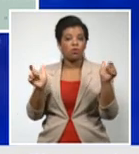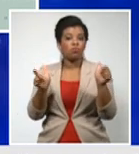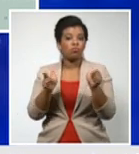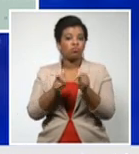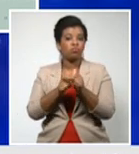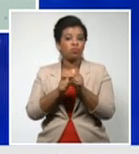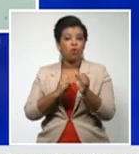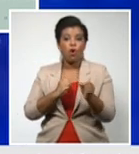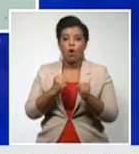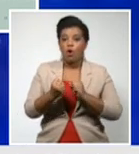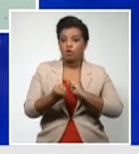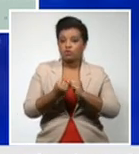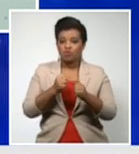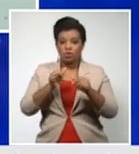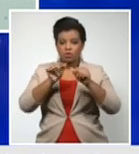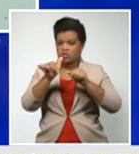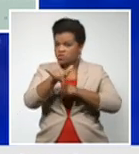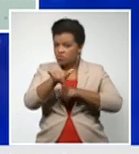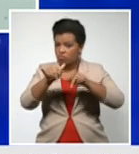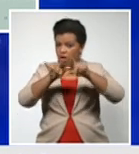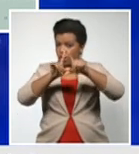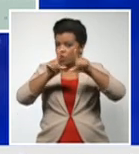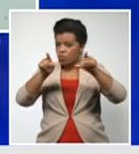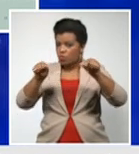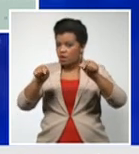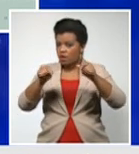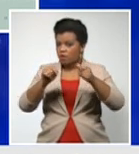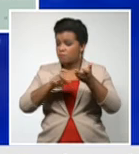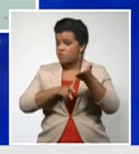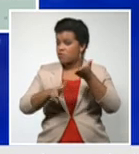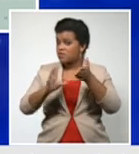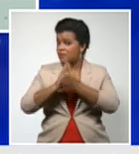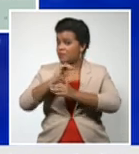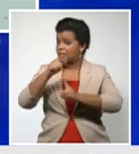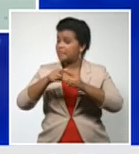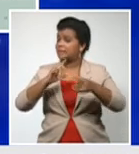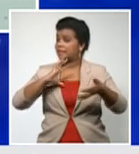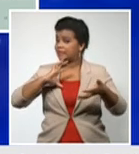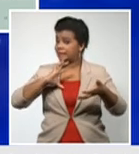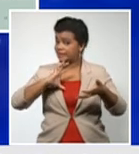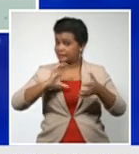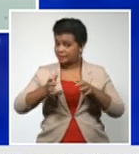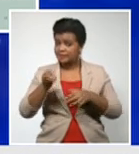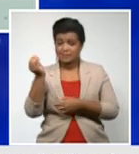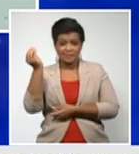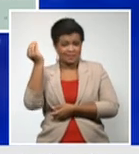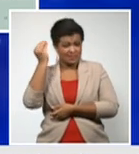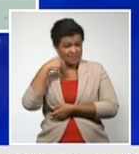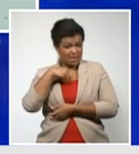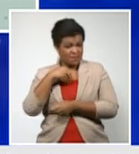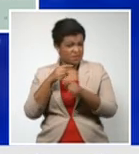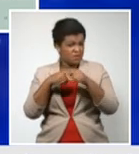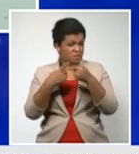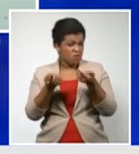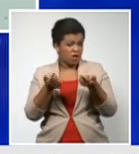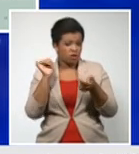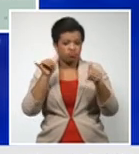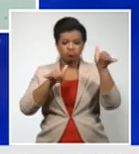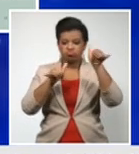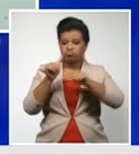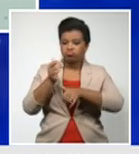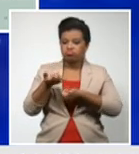Cuba, pero una provincia que tiene la complejidad que se conoce por el movimiento de personas y